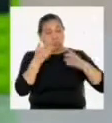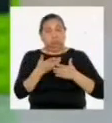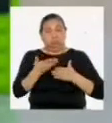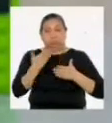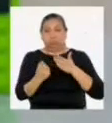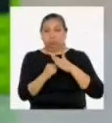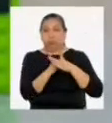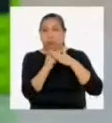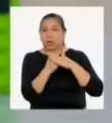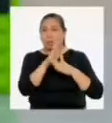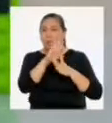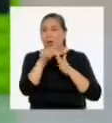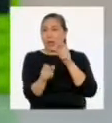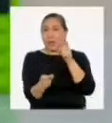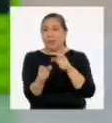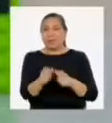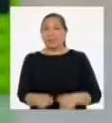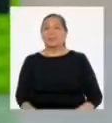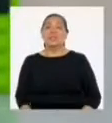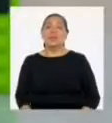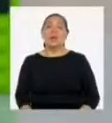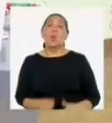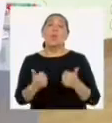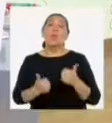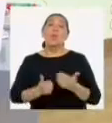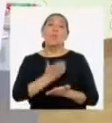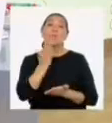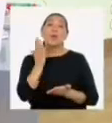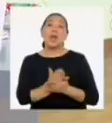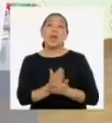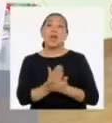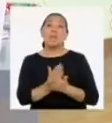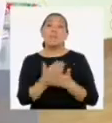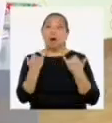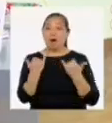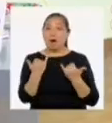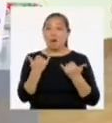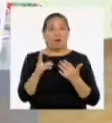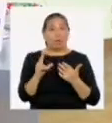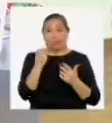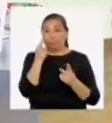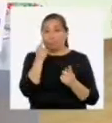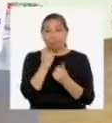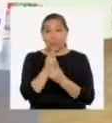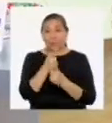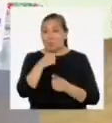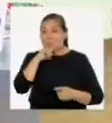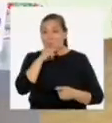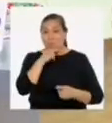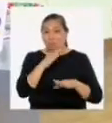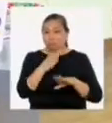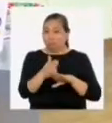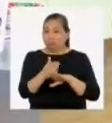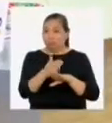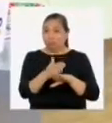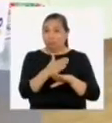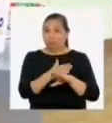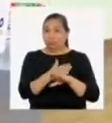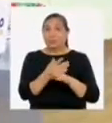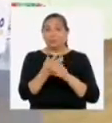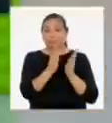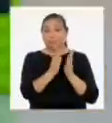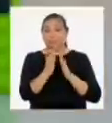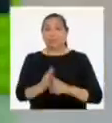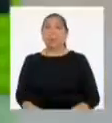grandes aportes a toda la humanidad. ¿Cuál es el problema? Pues me decía que ella no conoce mujeres que se desarrollen en